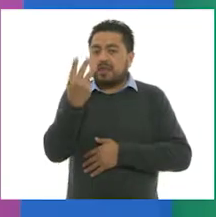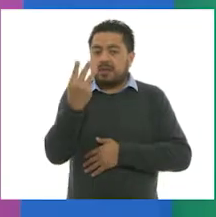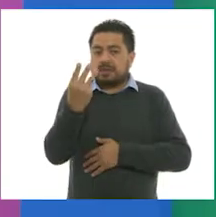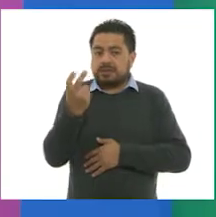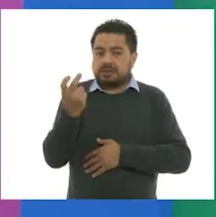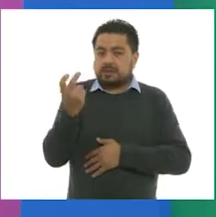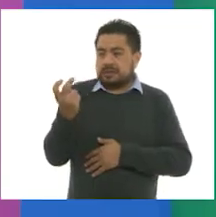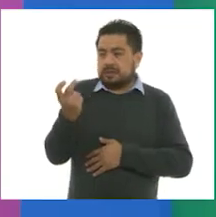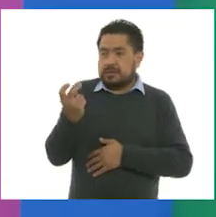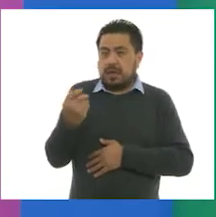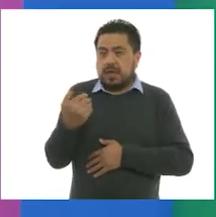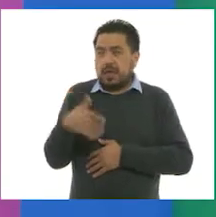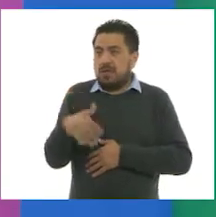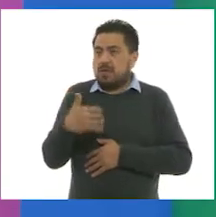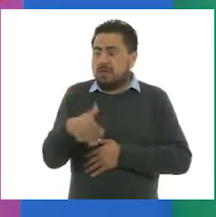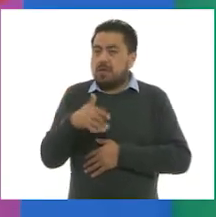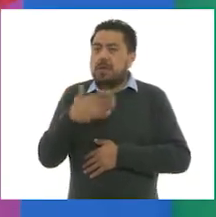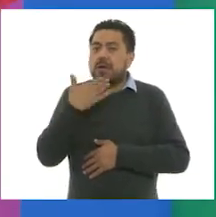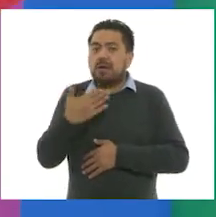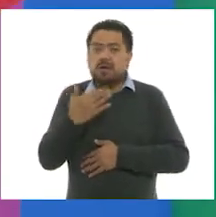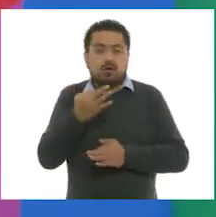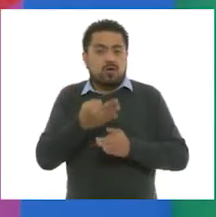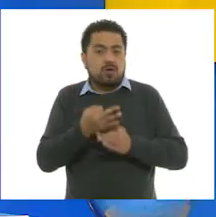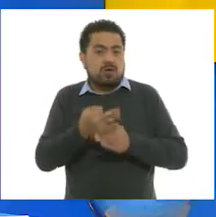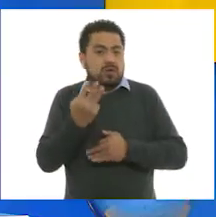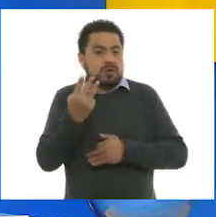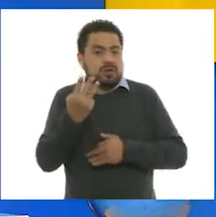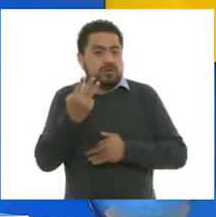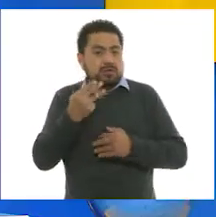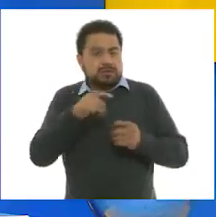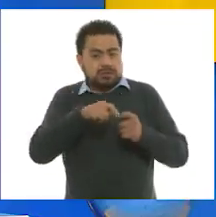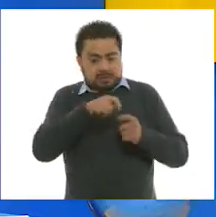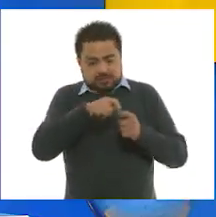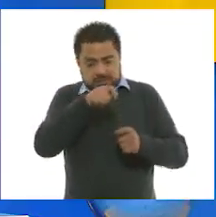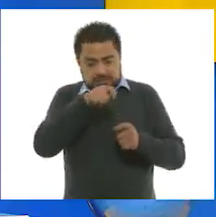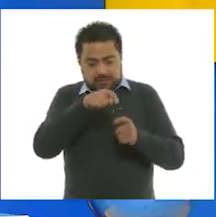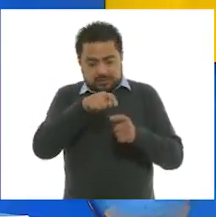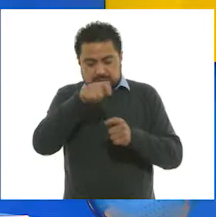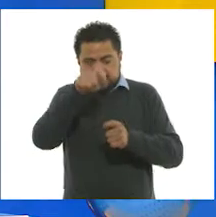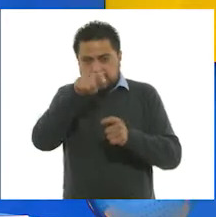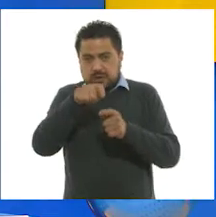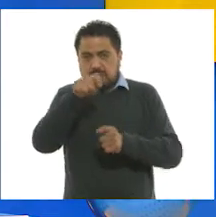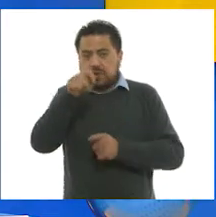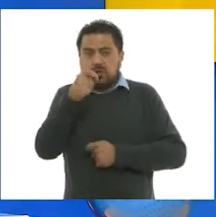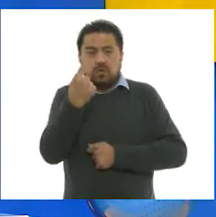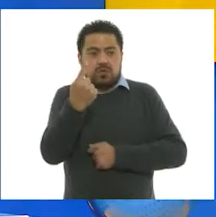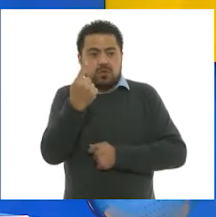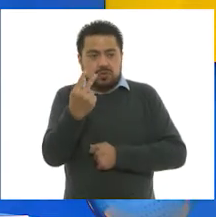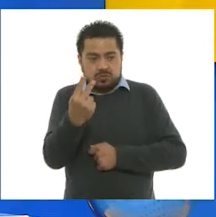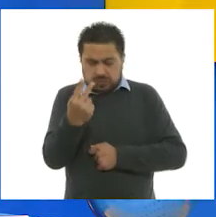quinza. Ok. Ahora nos quedaron 3 nuditos, que está aquí.